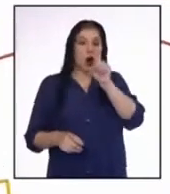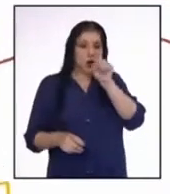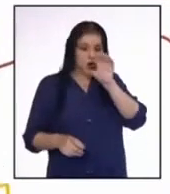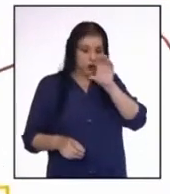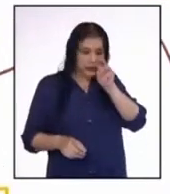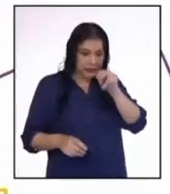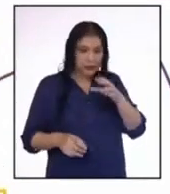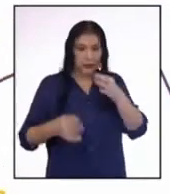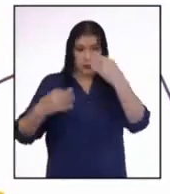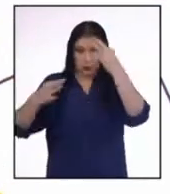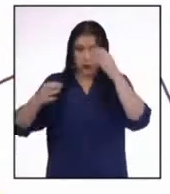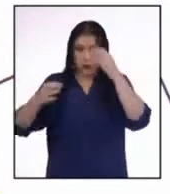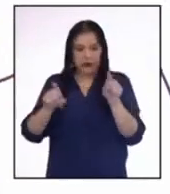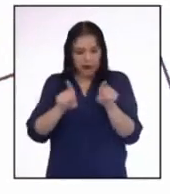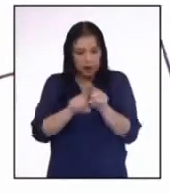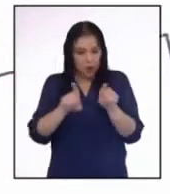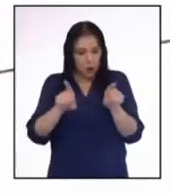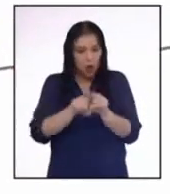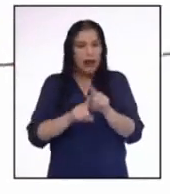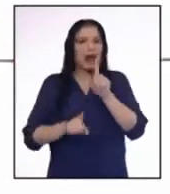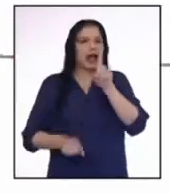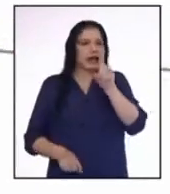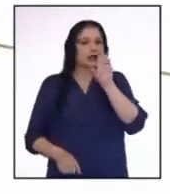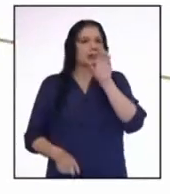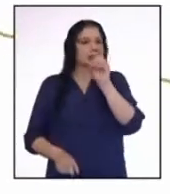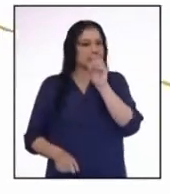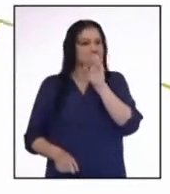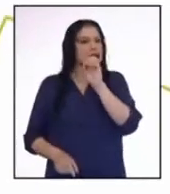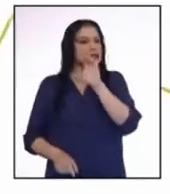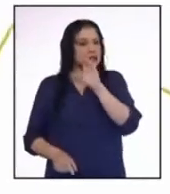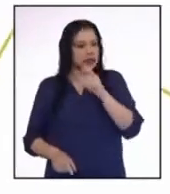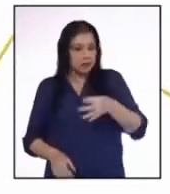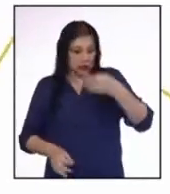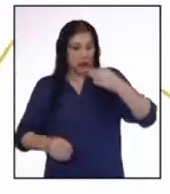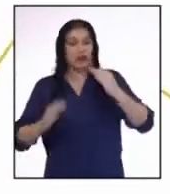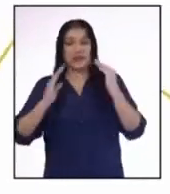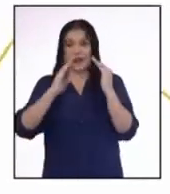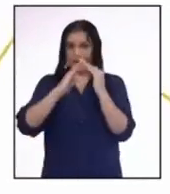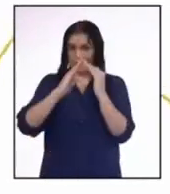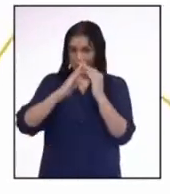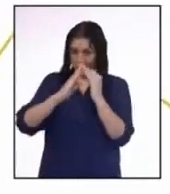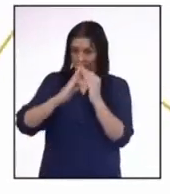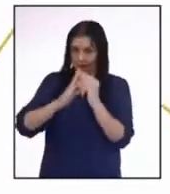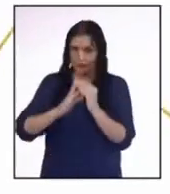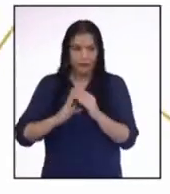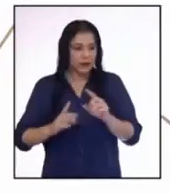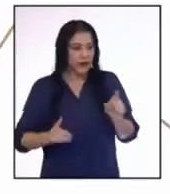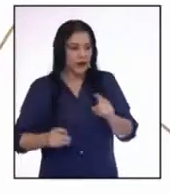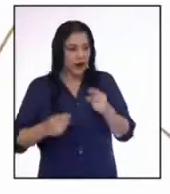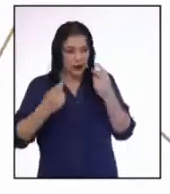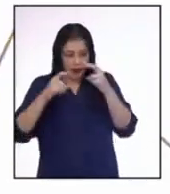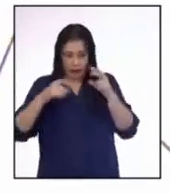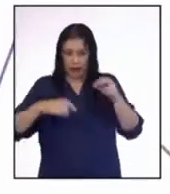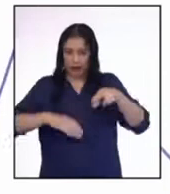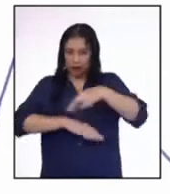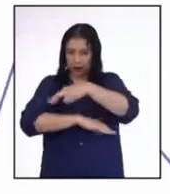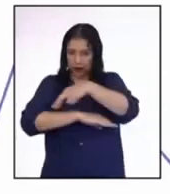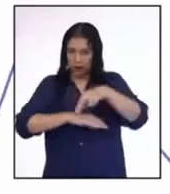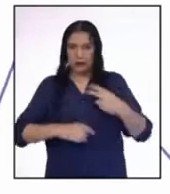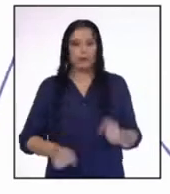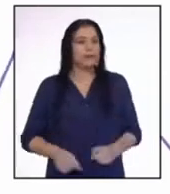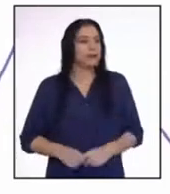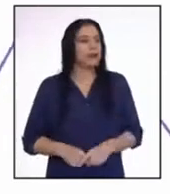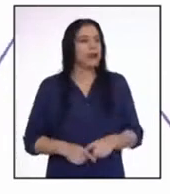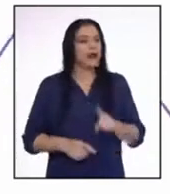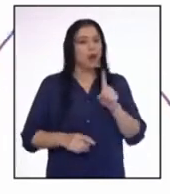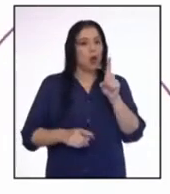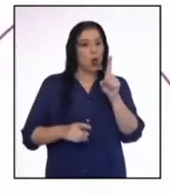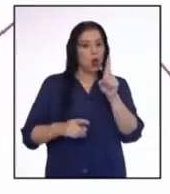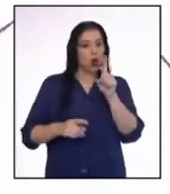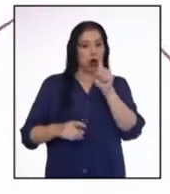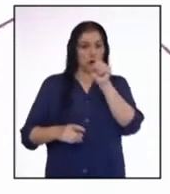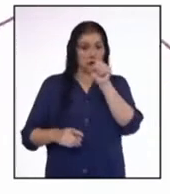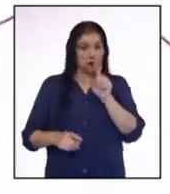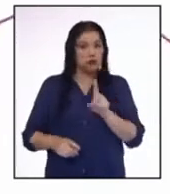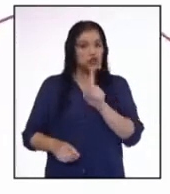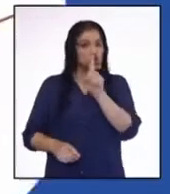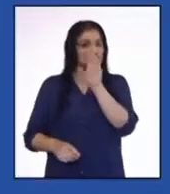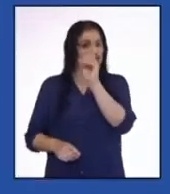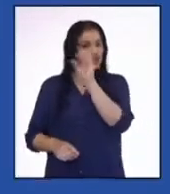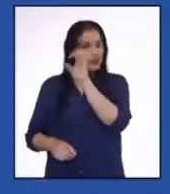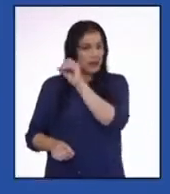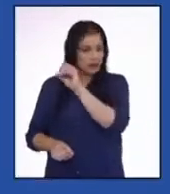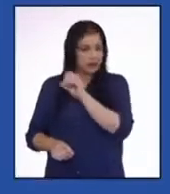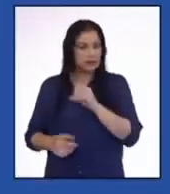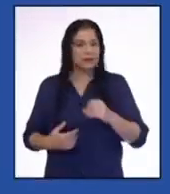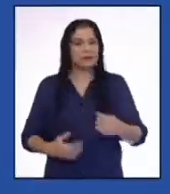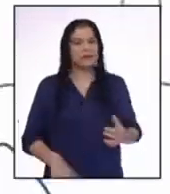a hacer que 1 centímetro en la hoja equivalga a 100 centímetros de la realidad. Allí está nuestra escala, 1 a 100.